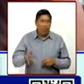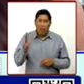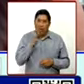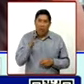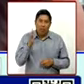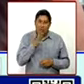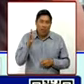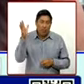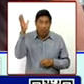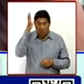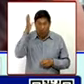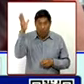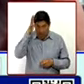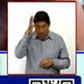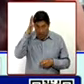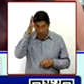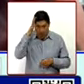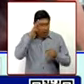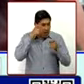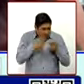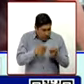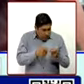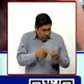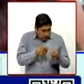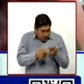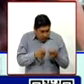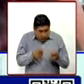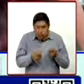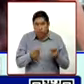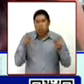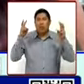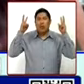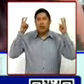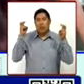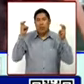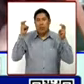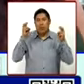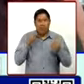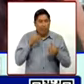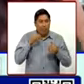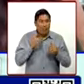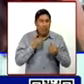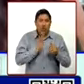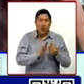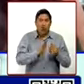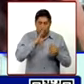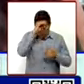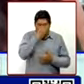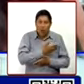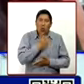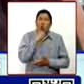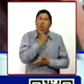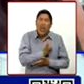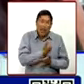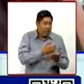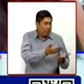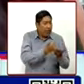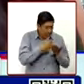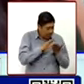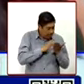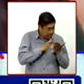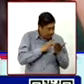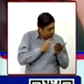madres y los padres hayan tomado fuerza en el caso de entrar a las redes de los hijos Miriam